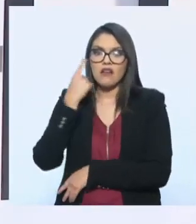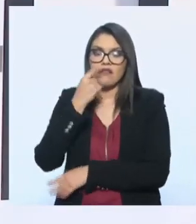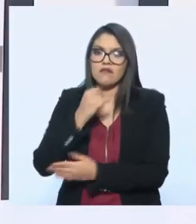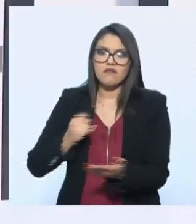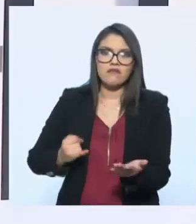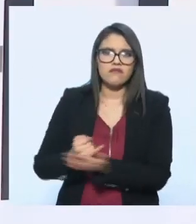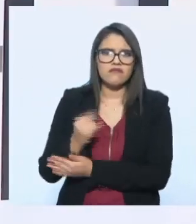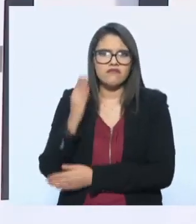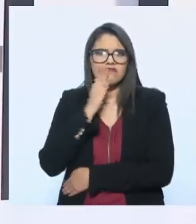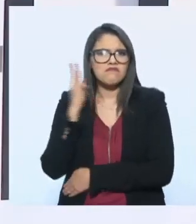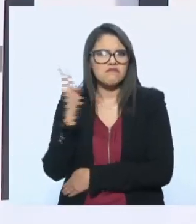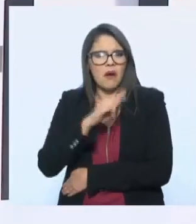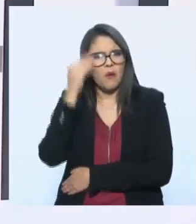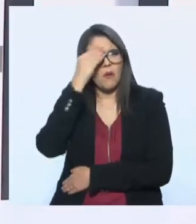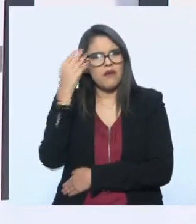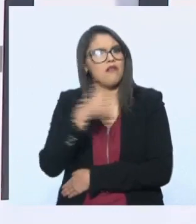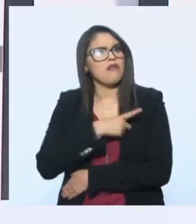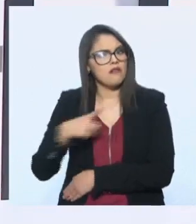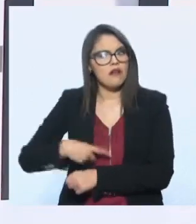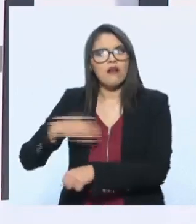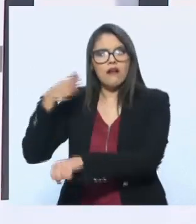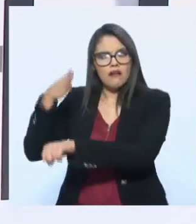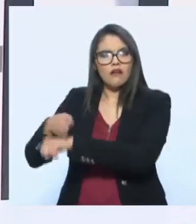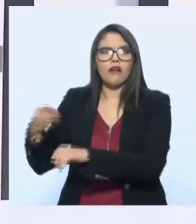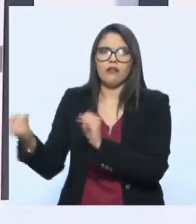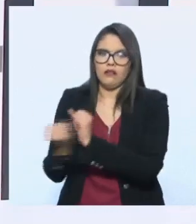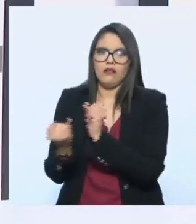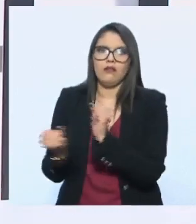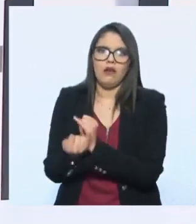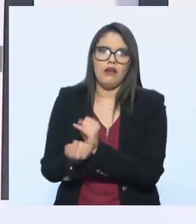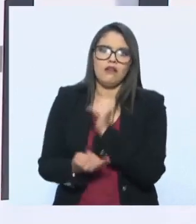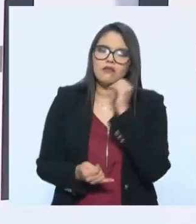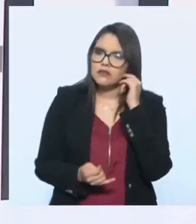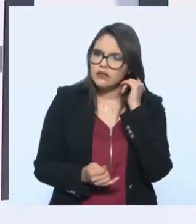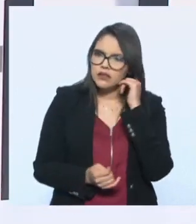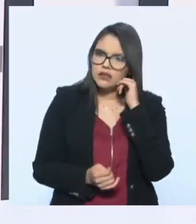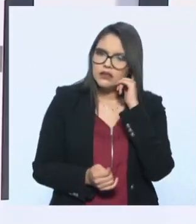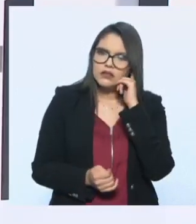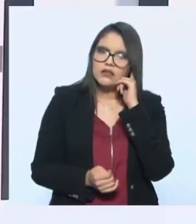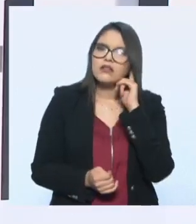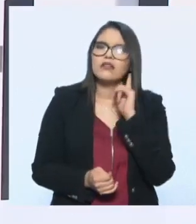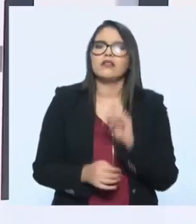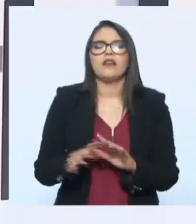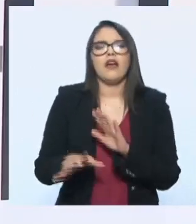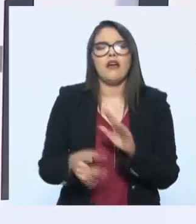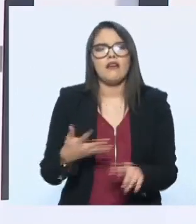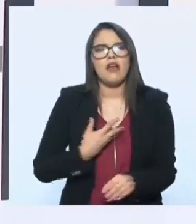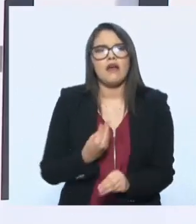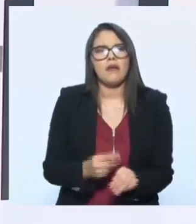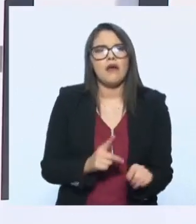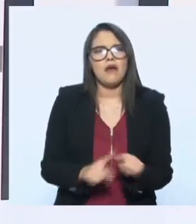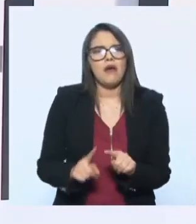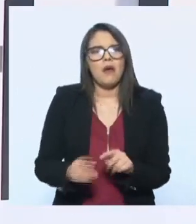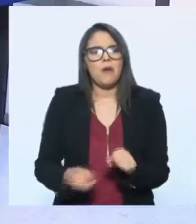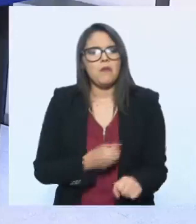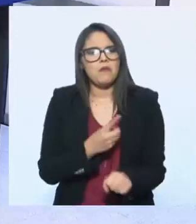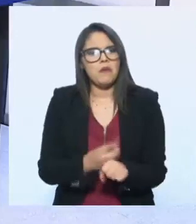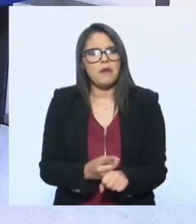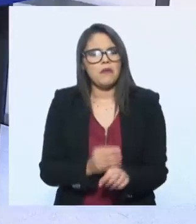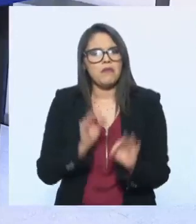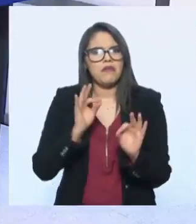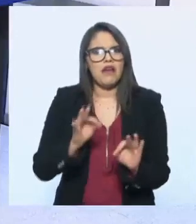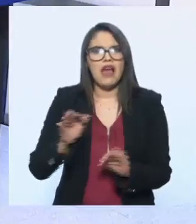de esta naturaleza y que por las cuestiones mismas de la burocracia llegan a tener este tipo de oportunidades. Iban a